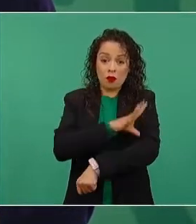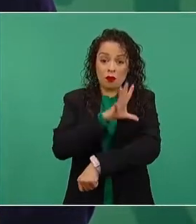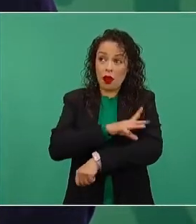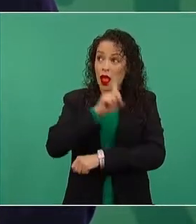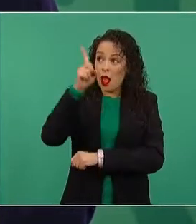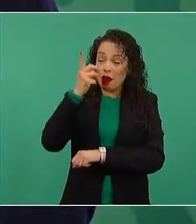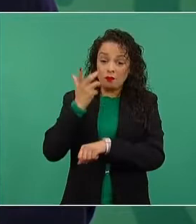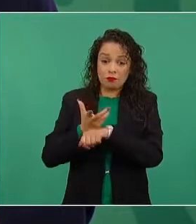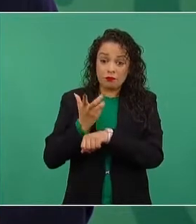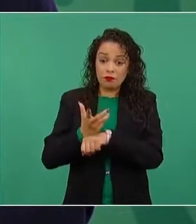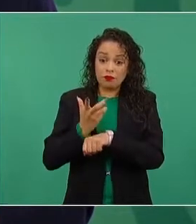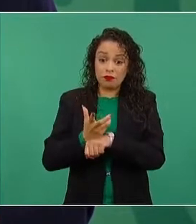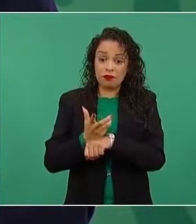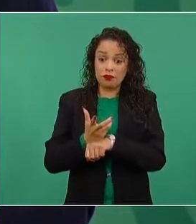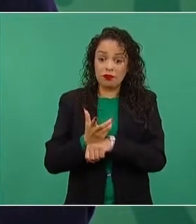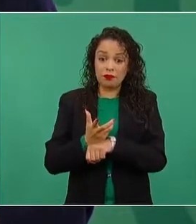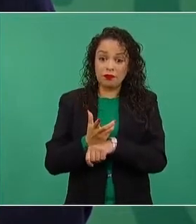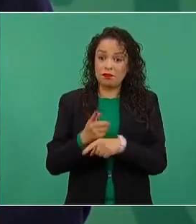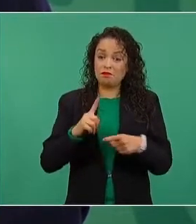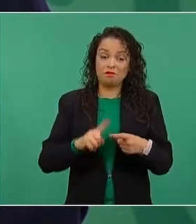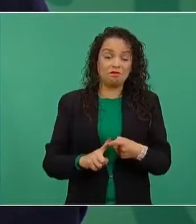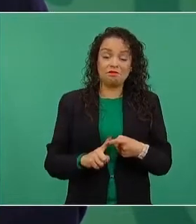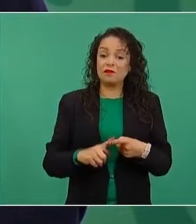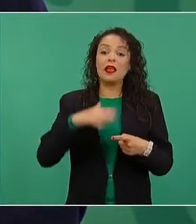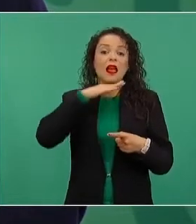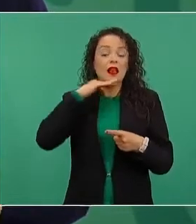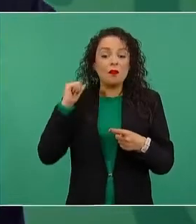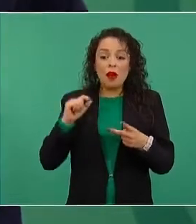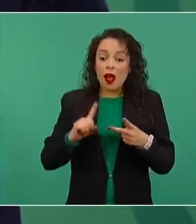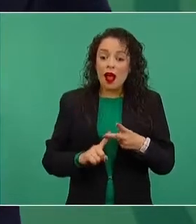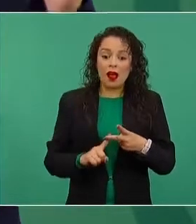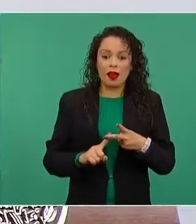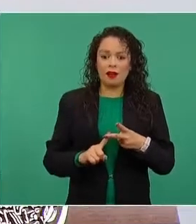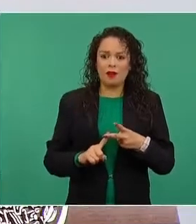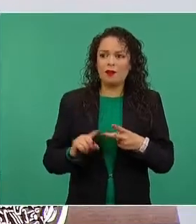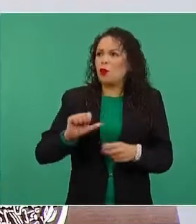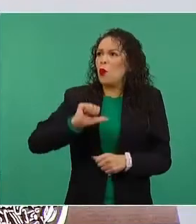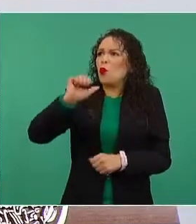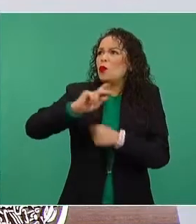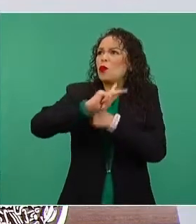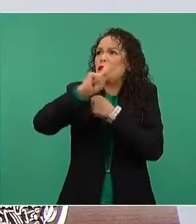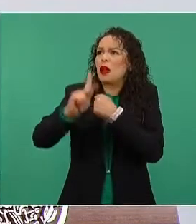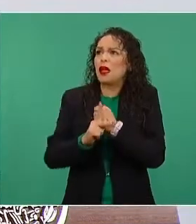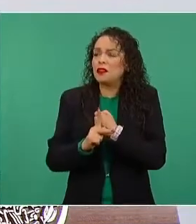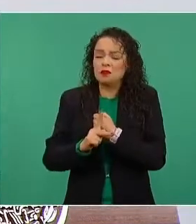Estados Unidos, en Alemania, en cualquier otro país.